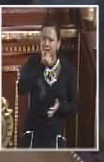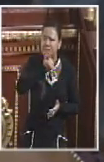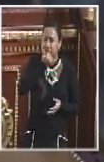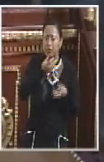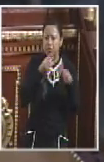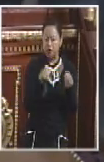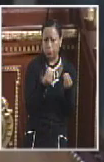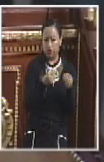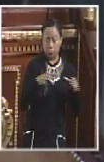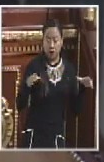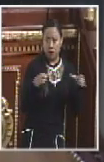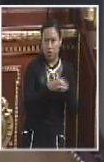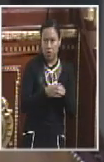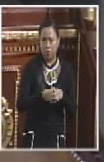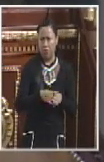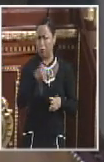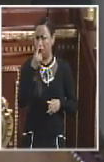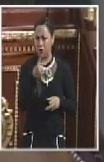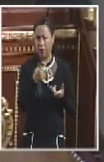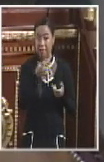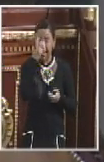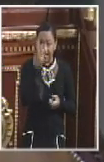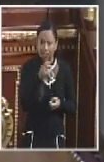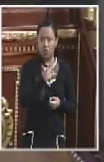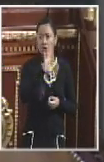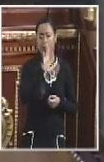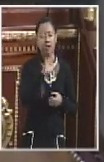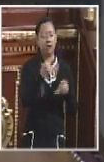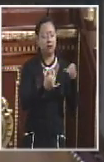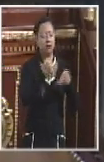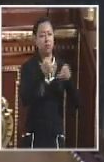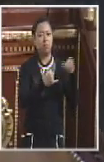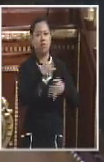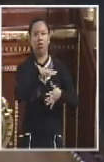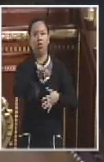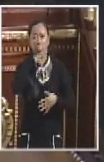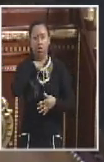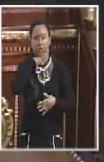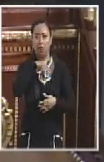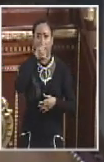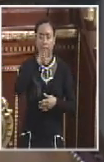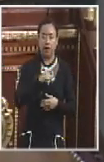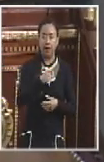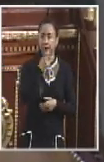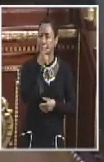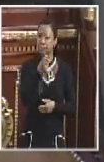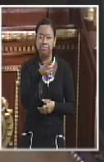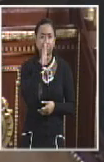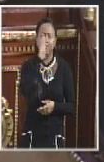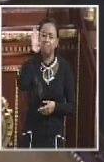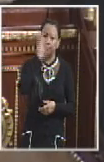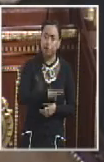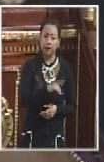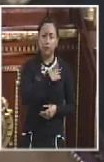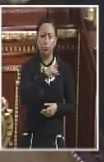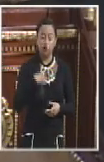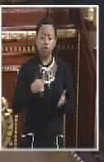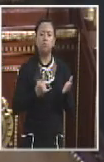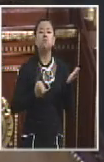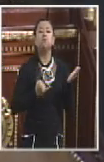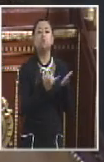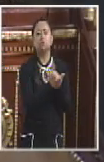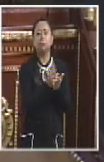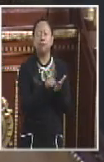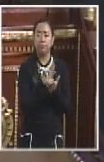persona. Esta es una oda a la torpeza jurídica y abre la puerta a impugnaciones y nos reservamos nuestro derecho